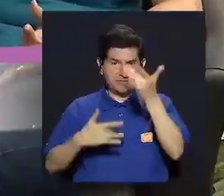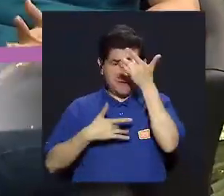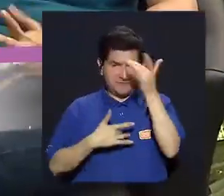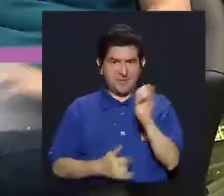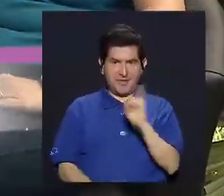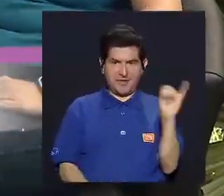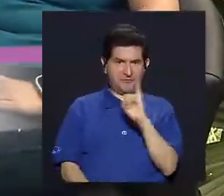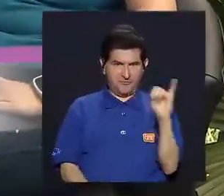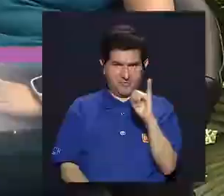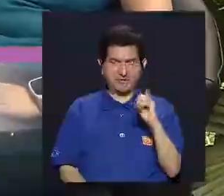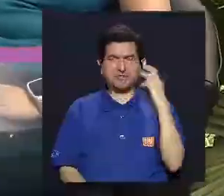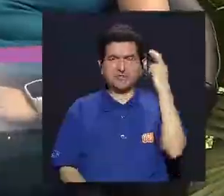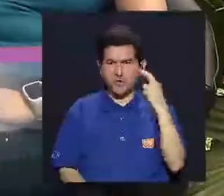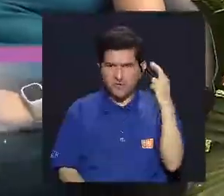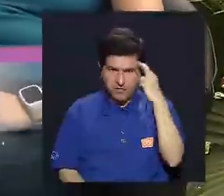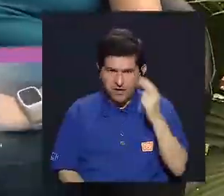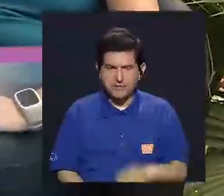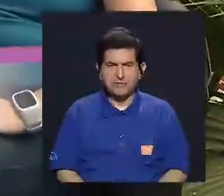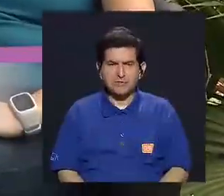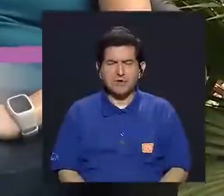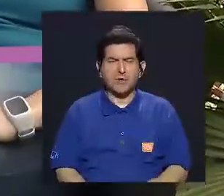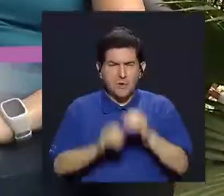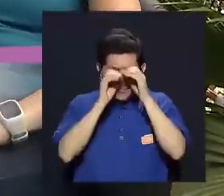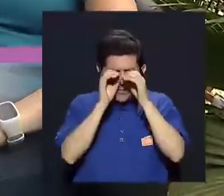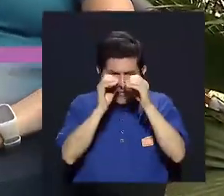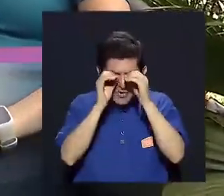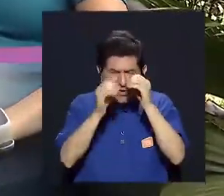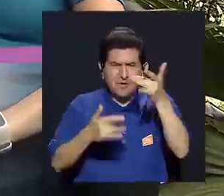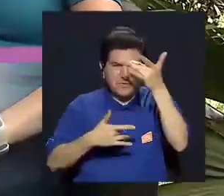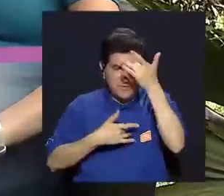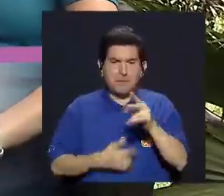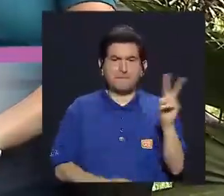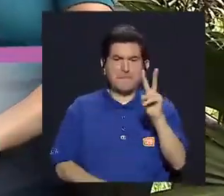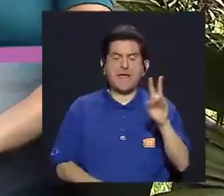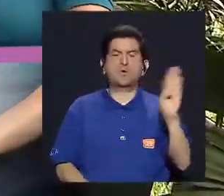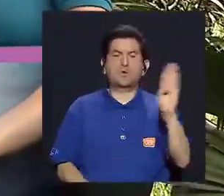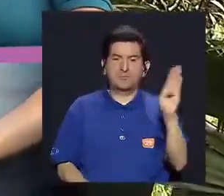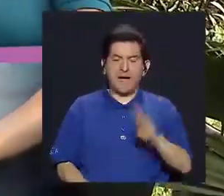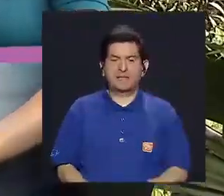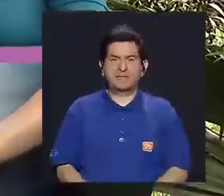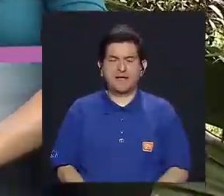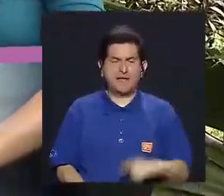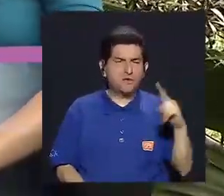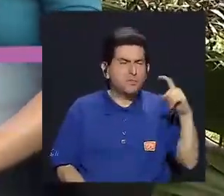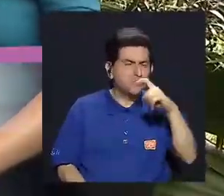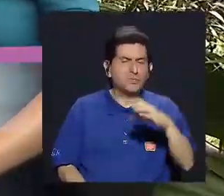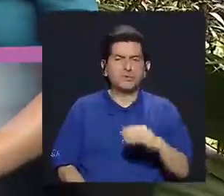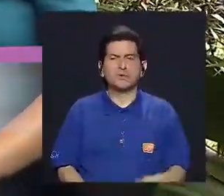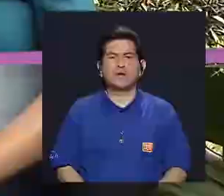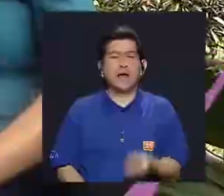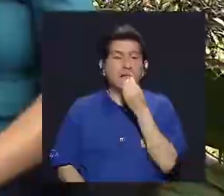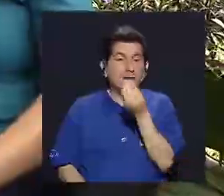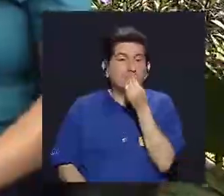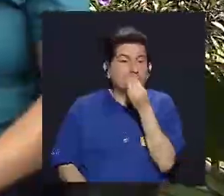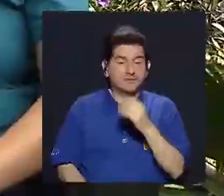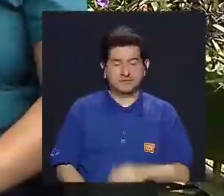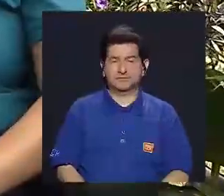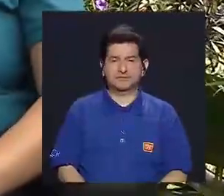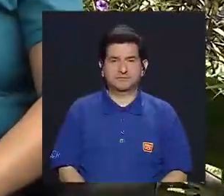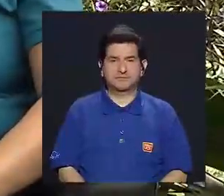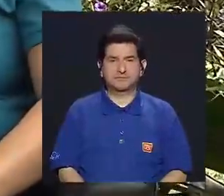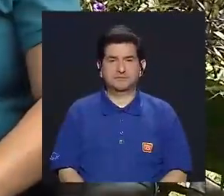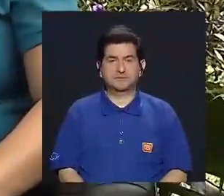que en verdad es causada por microorganismos patógenos verdad virus bacterias por usuarios en minutos entonces